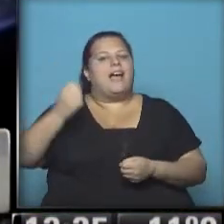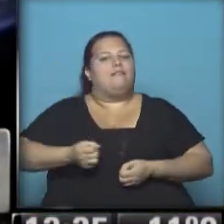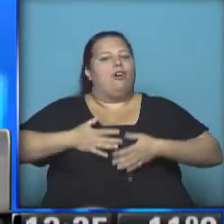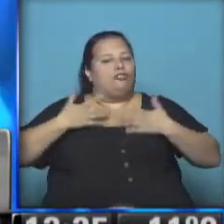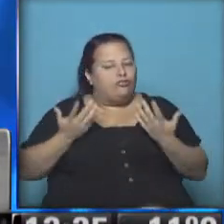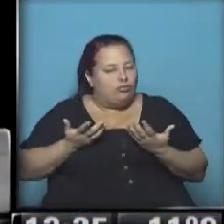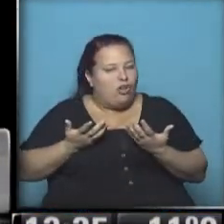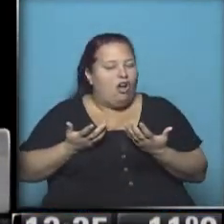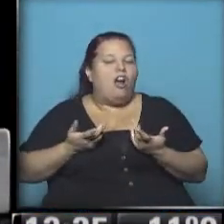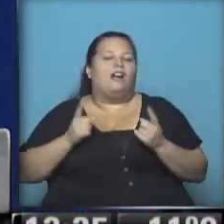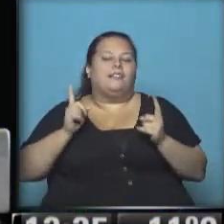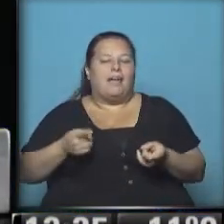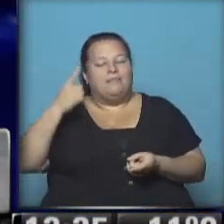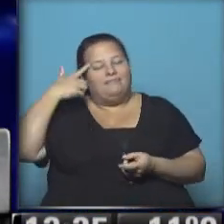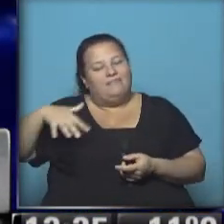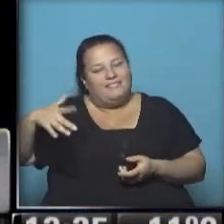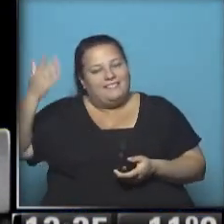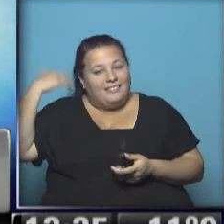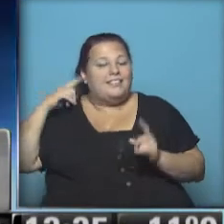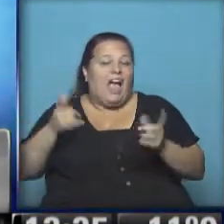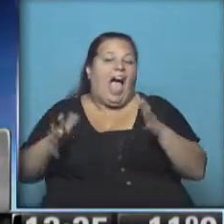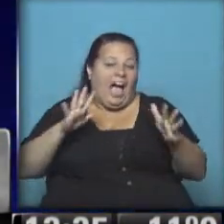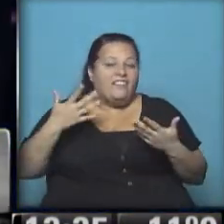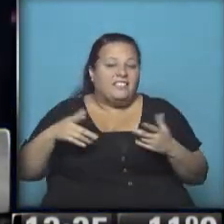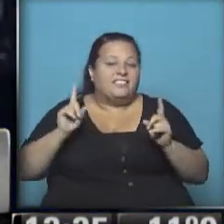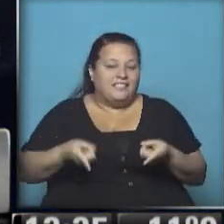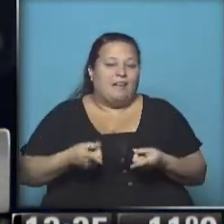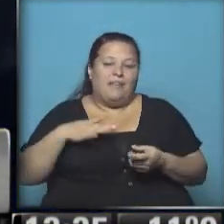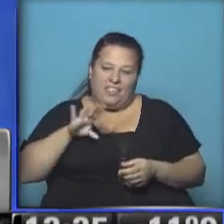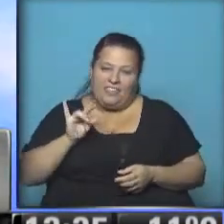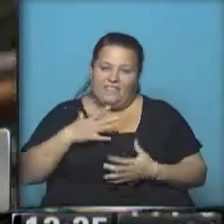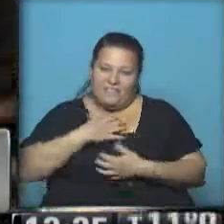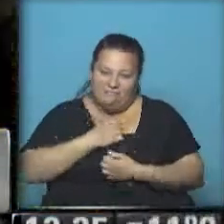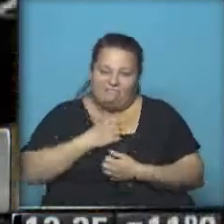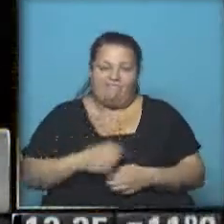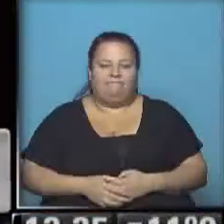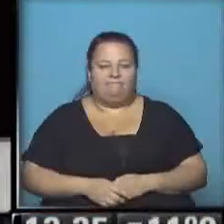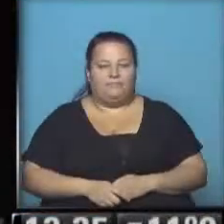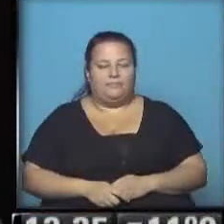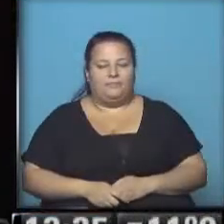emoción y a la nostalgia. Y por momentos se nos pone difícil.